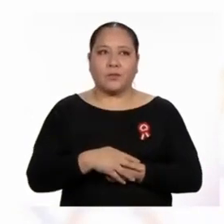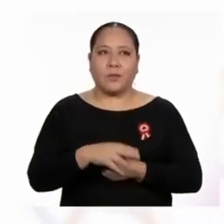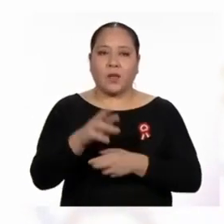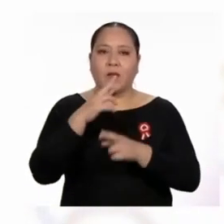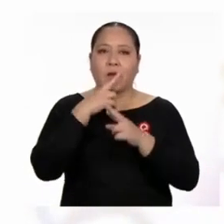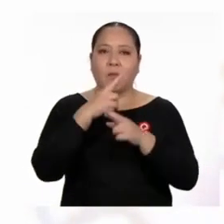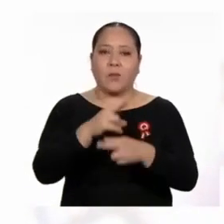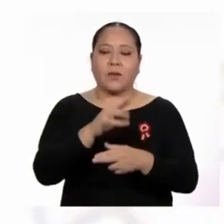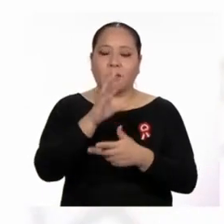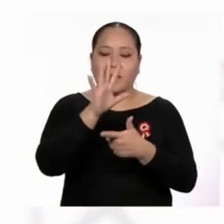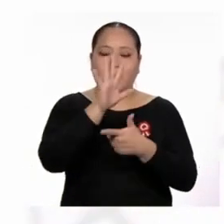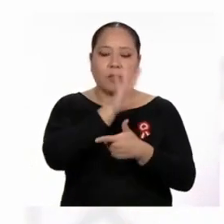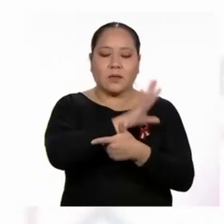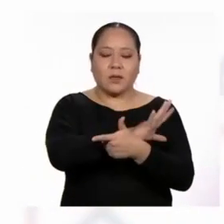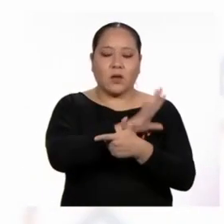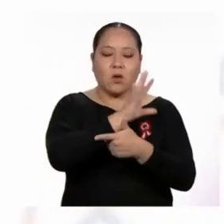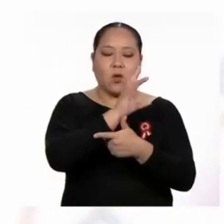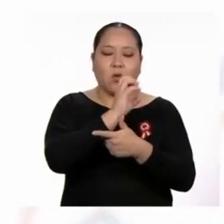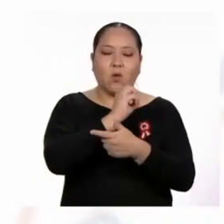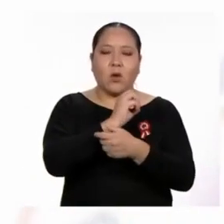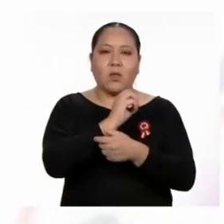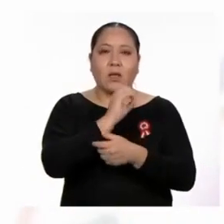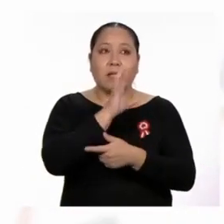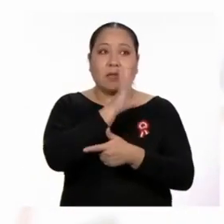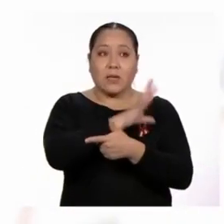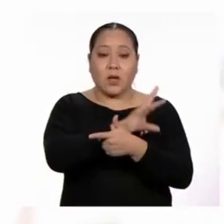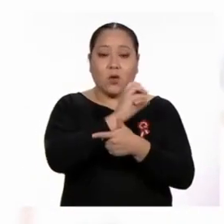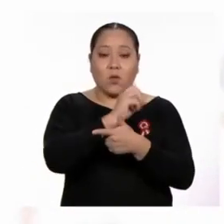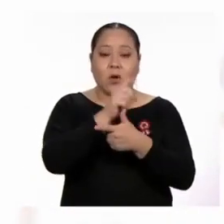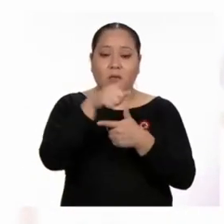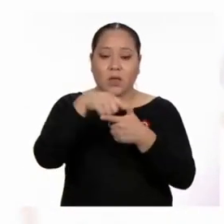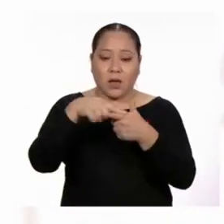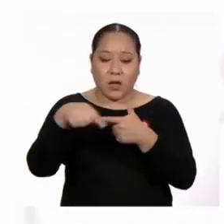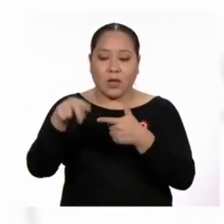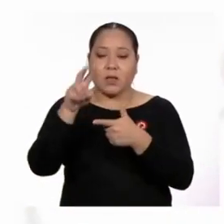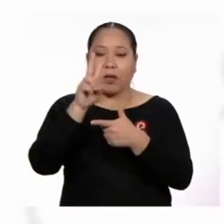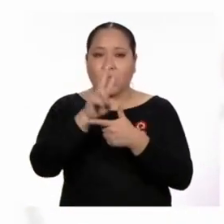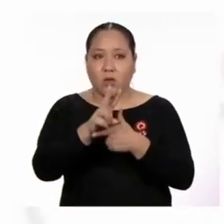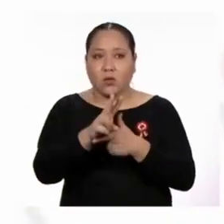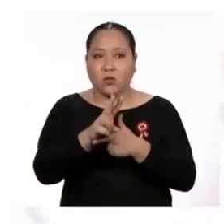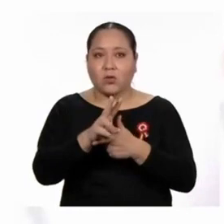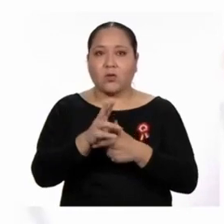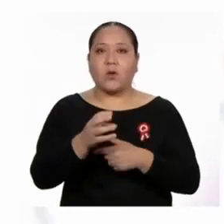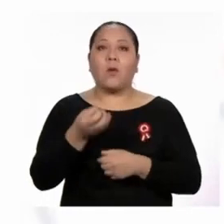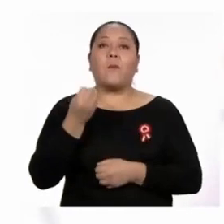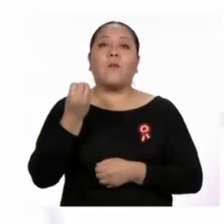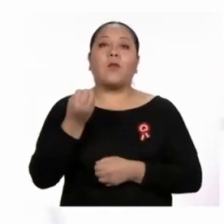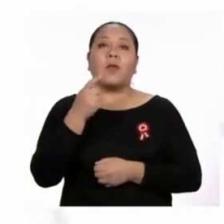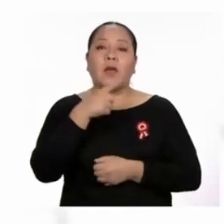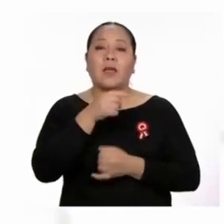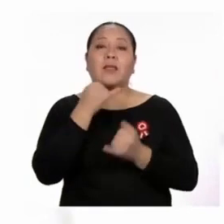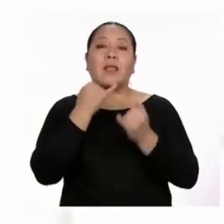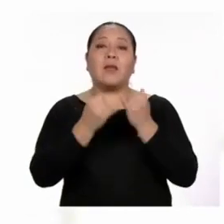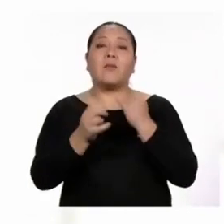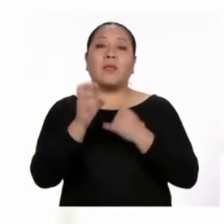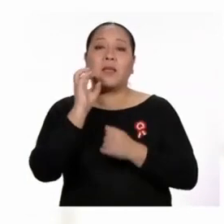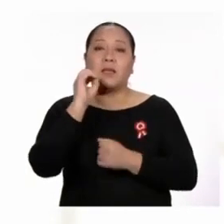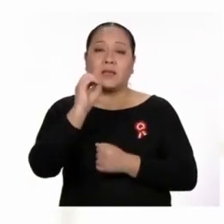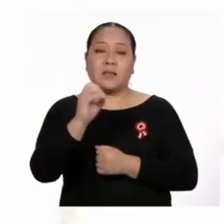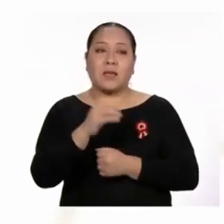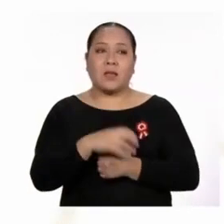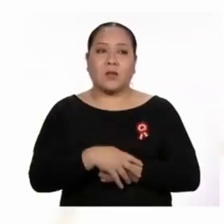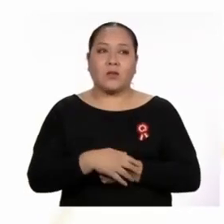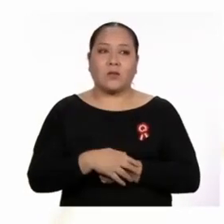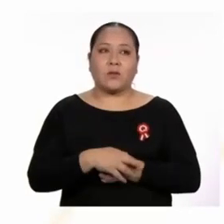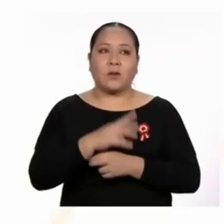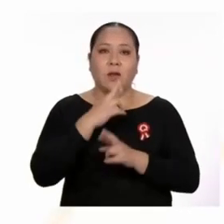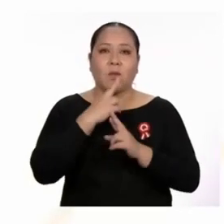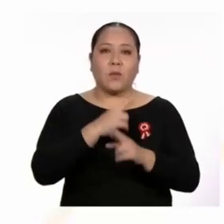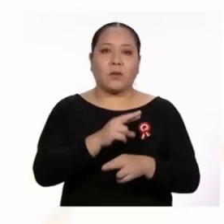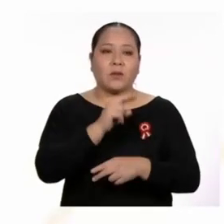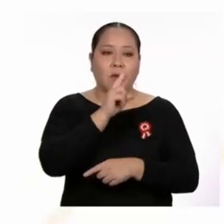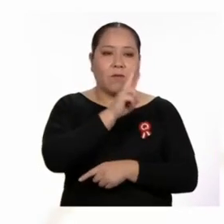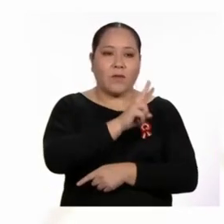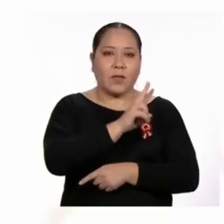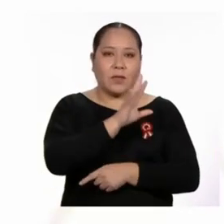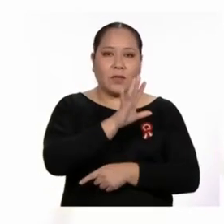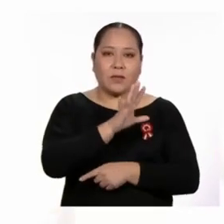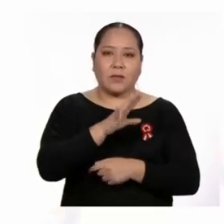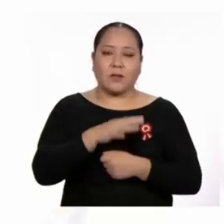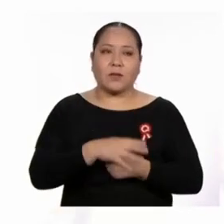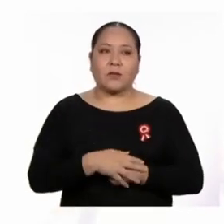teniendo 50. 50 se sigue dividiendo entre 2 porque termina en 0 y nos da